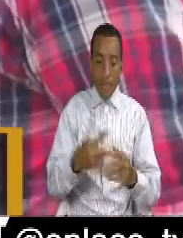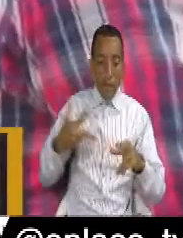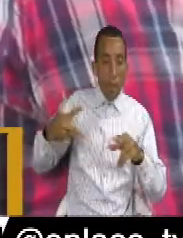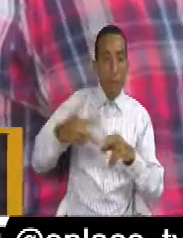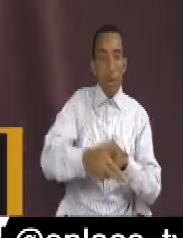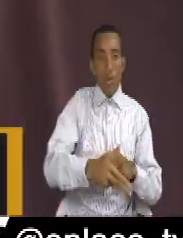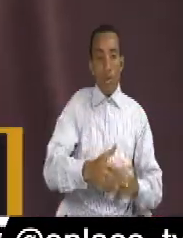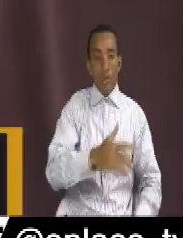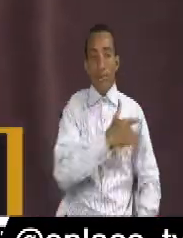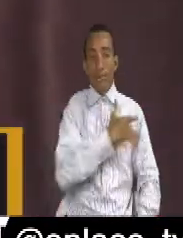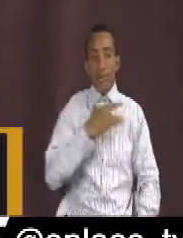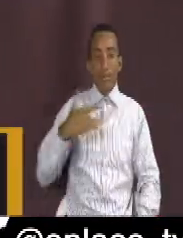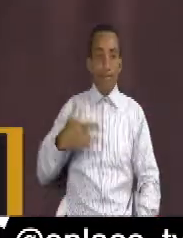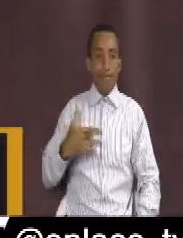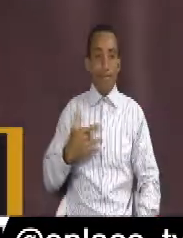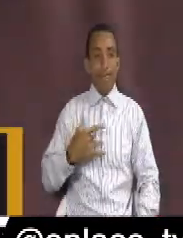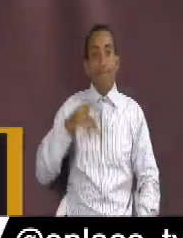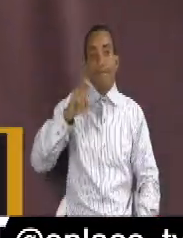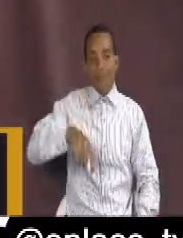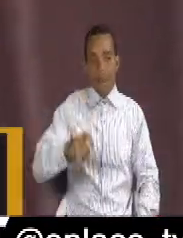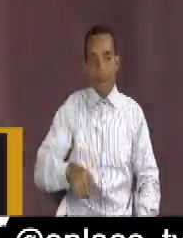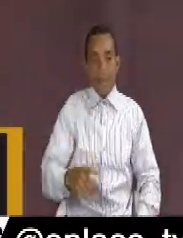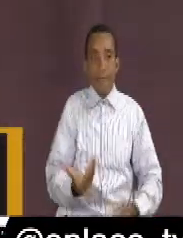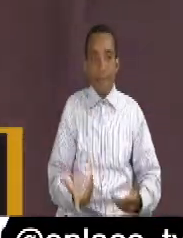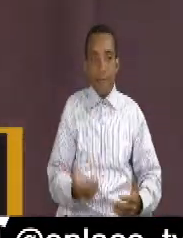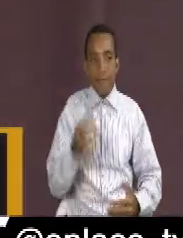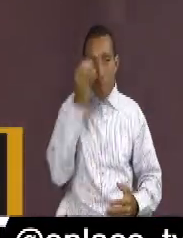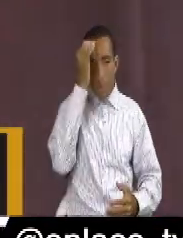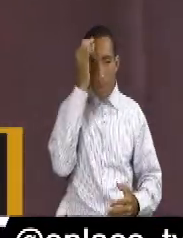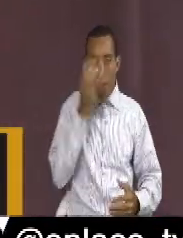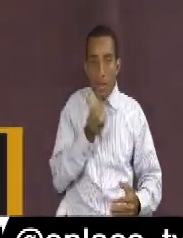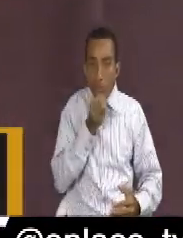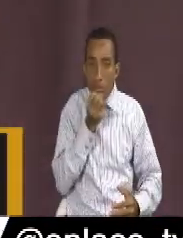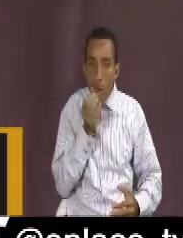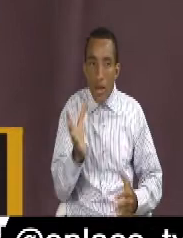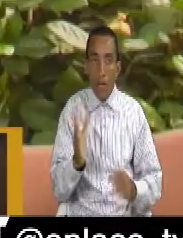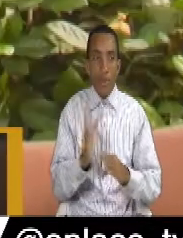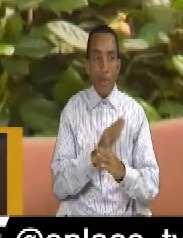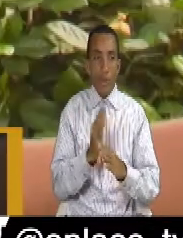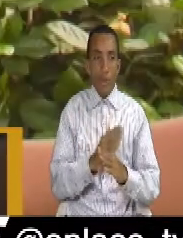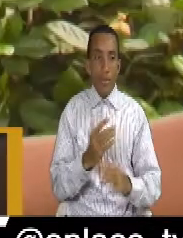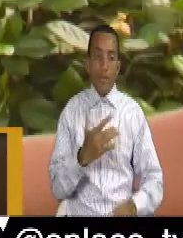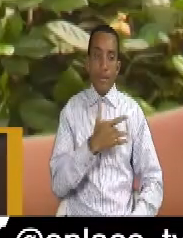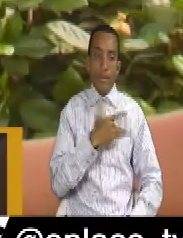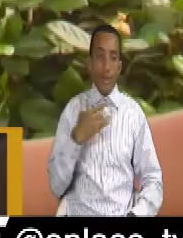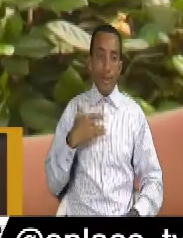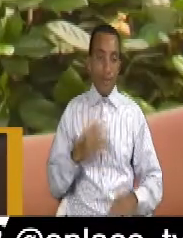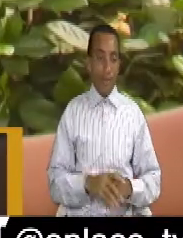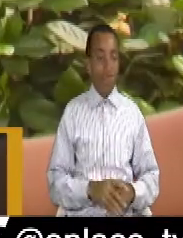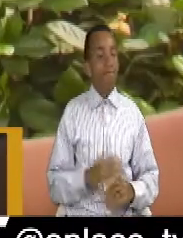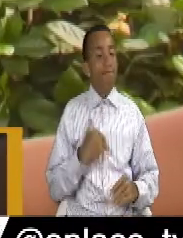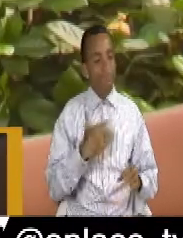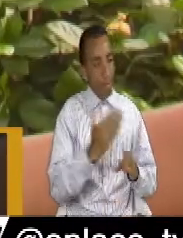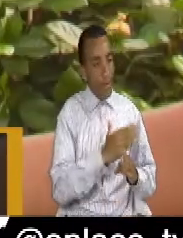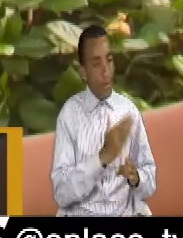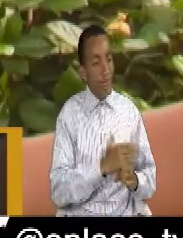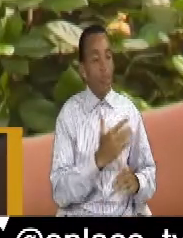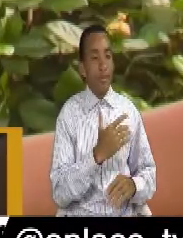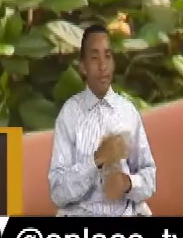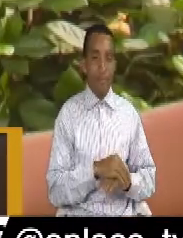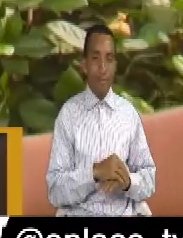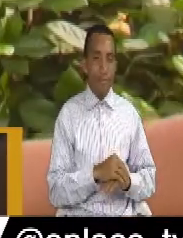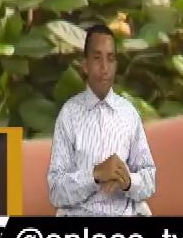que en el momento son necesarios dado que la denunciante presenta problemas de salud. Los problemas de salud que he tenido, que salí